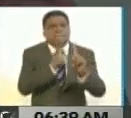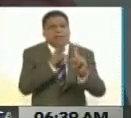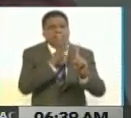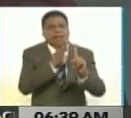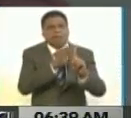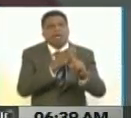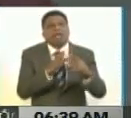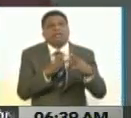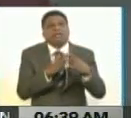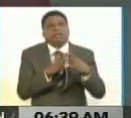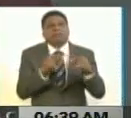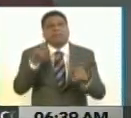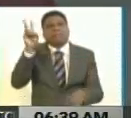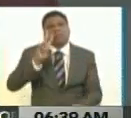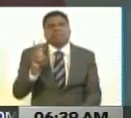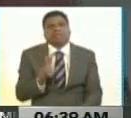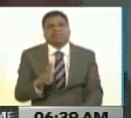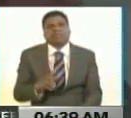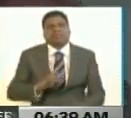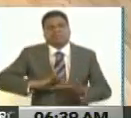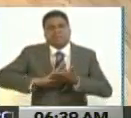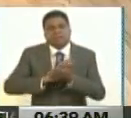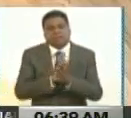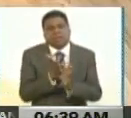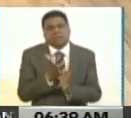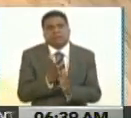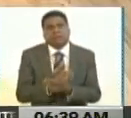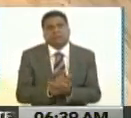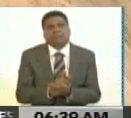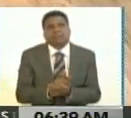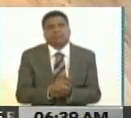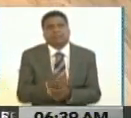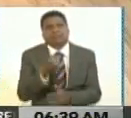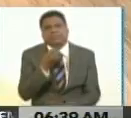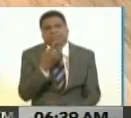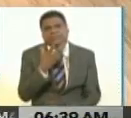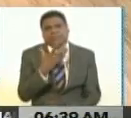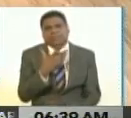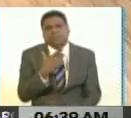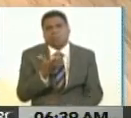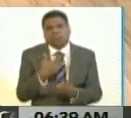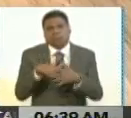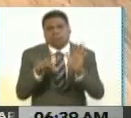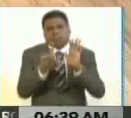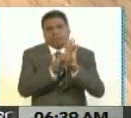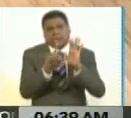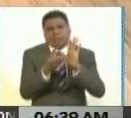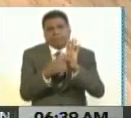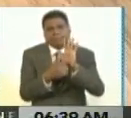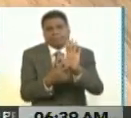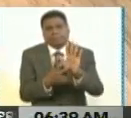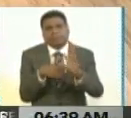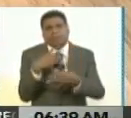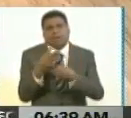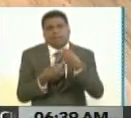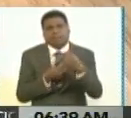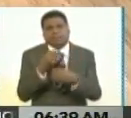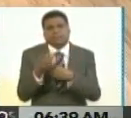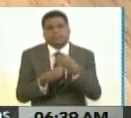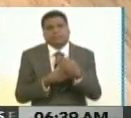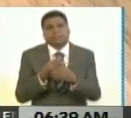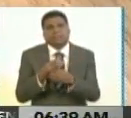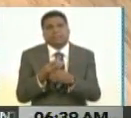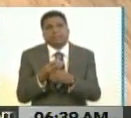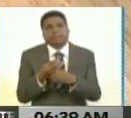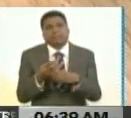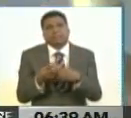quiere sacar de este conglomerado? Bueno, legalmente lo que se está haciendo